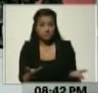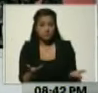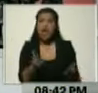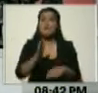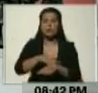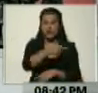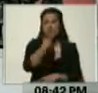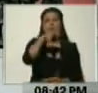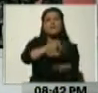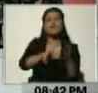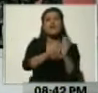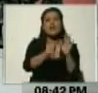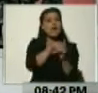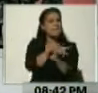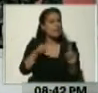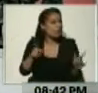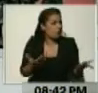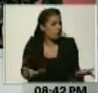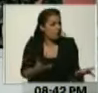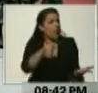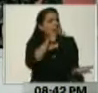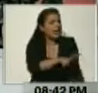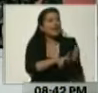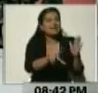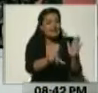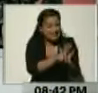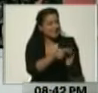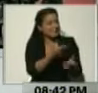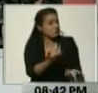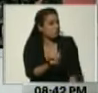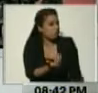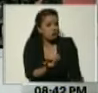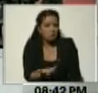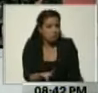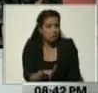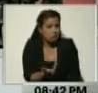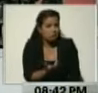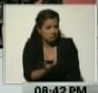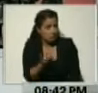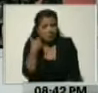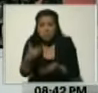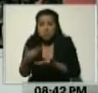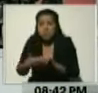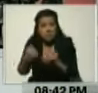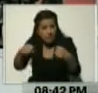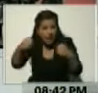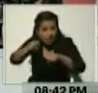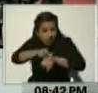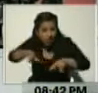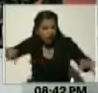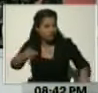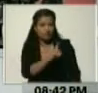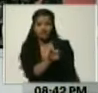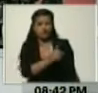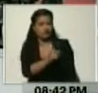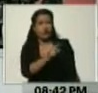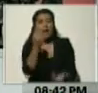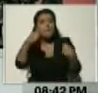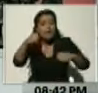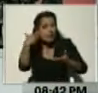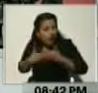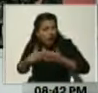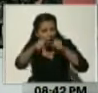la ley esta, pero esa no se va a ejecutar. Esa ley no se va a ejecutar,